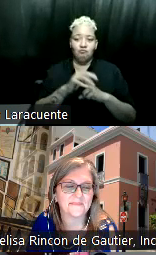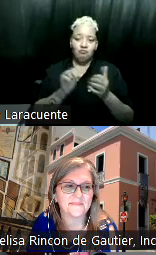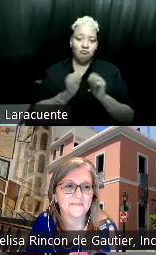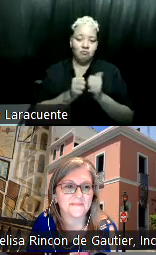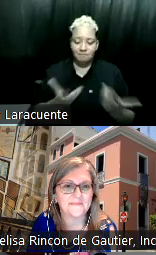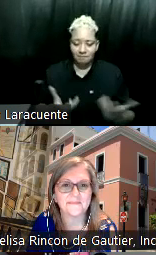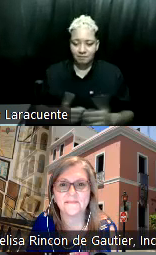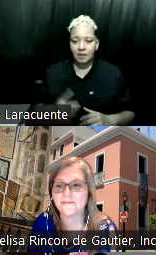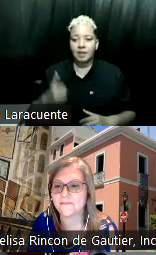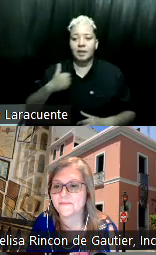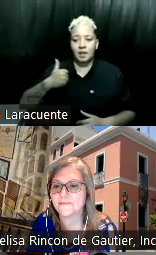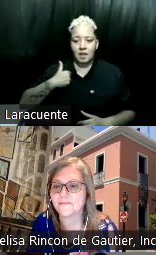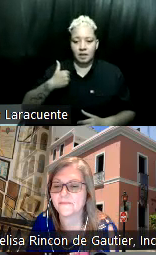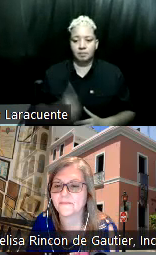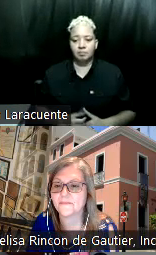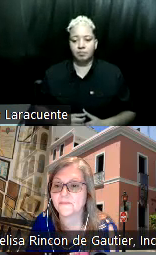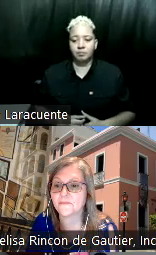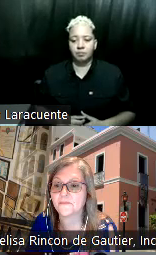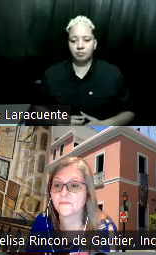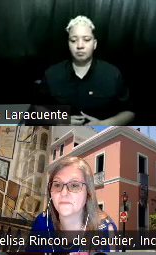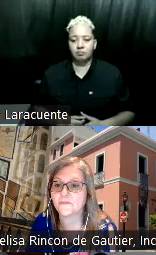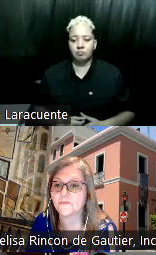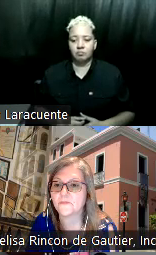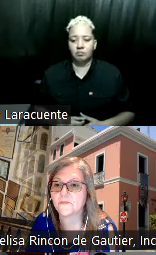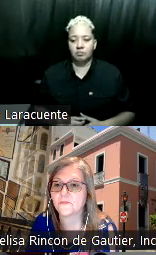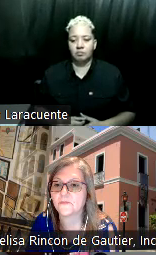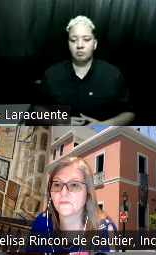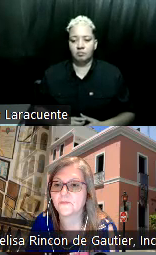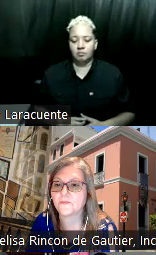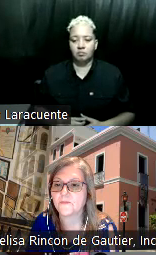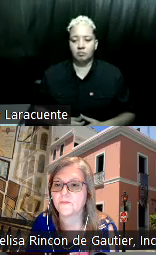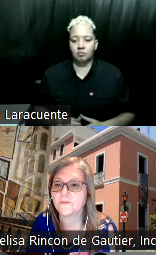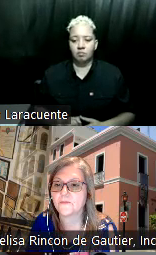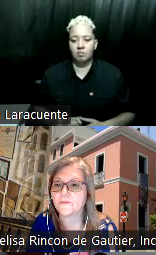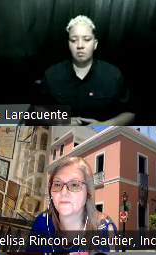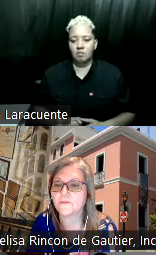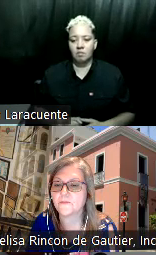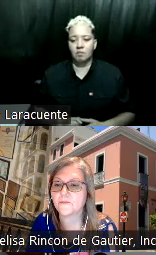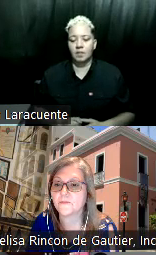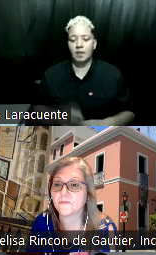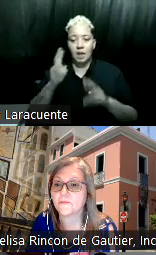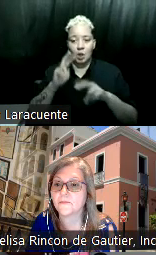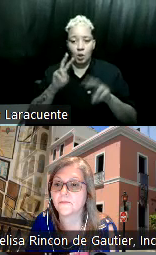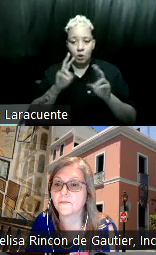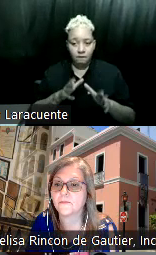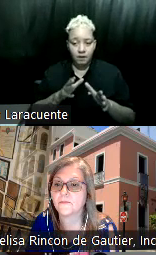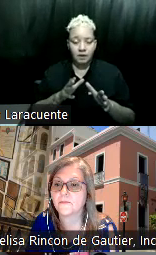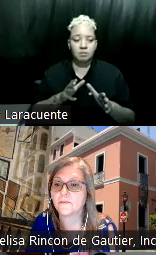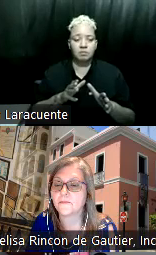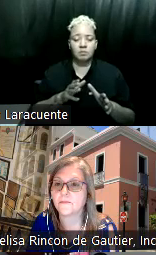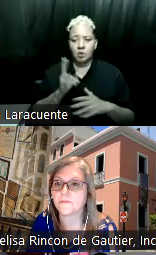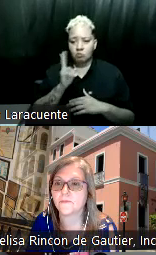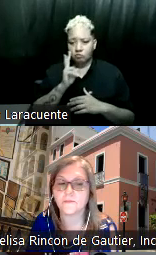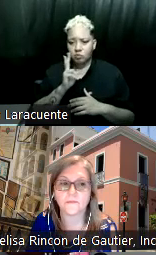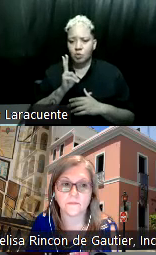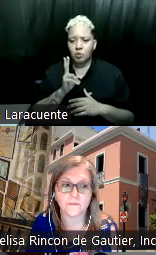Y Canadá. Así que nos fuimos, la afición en algún momento, según bien los artículos,